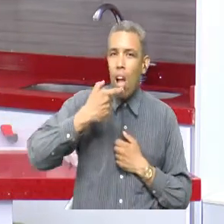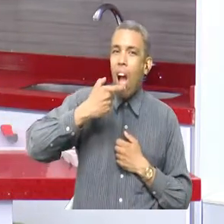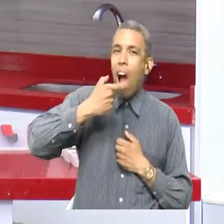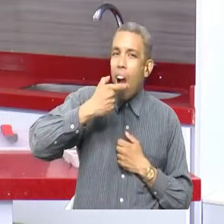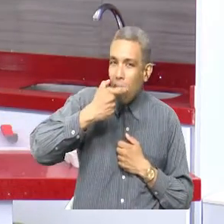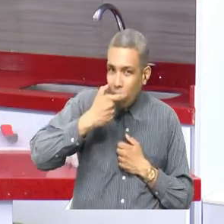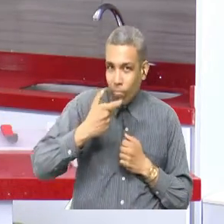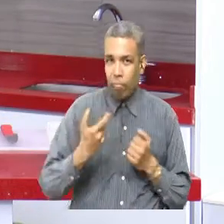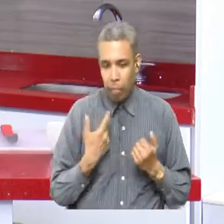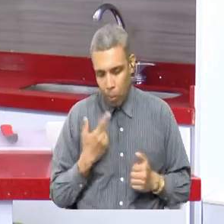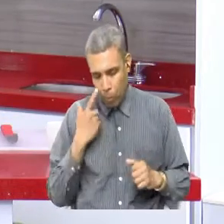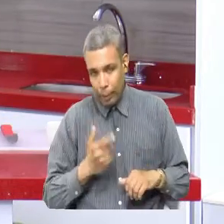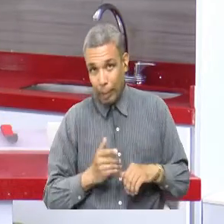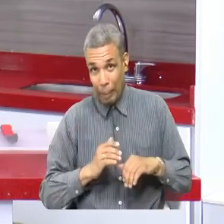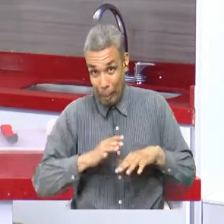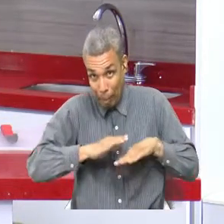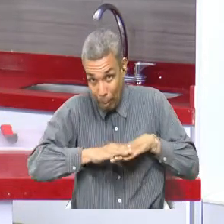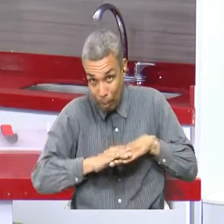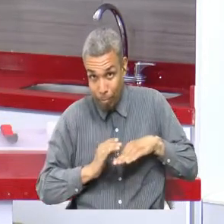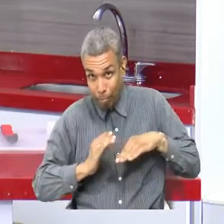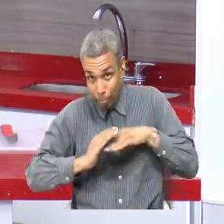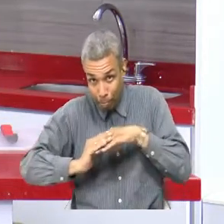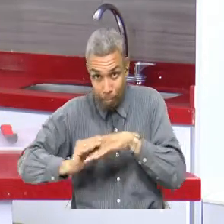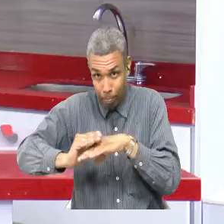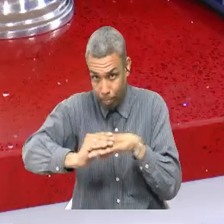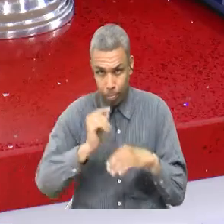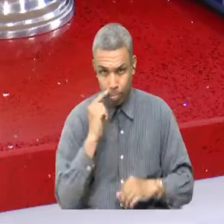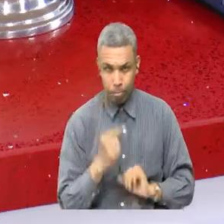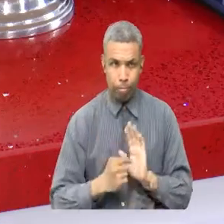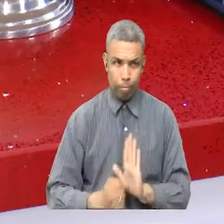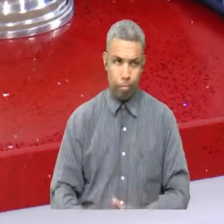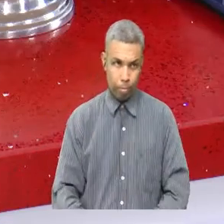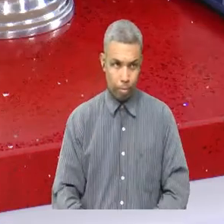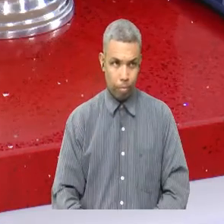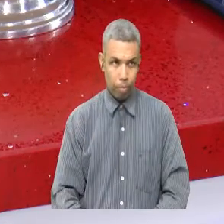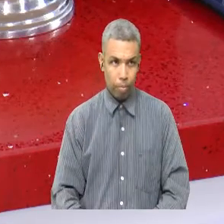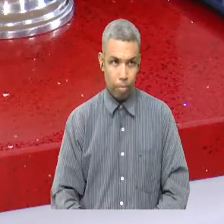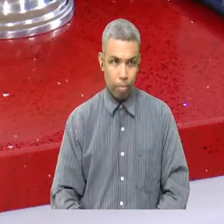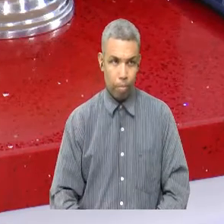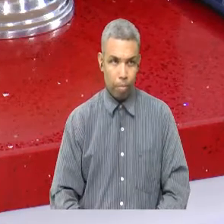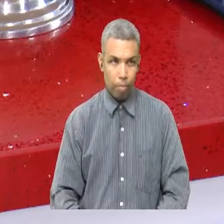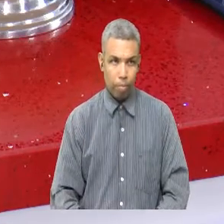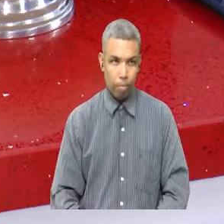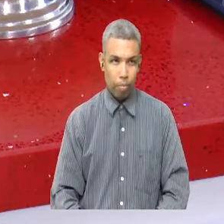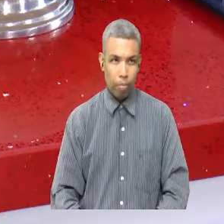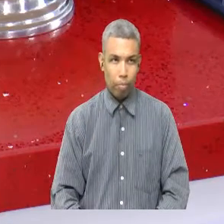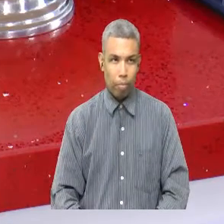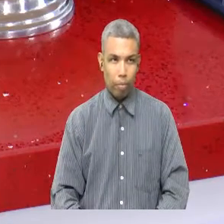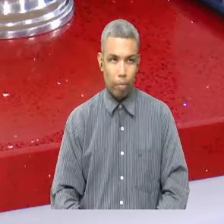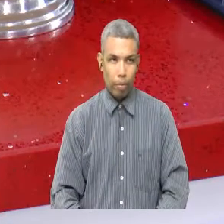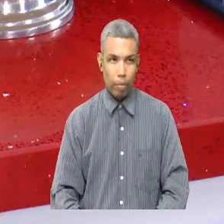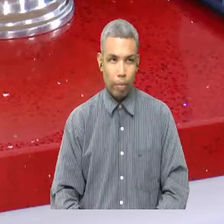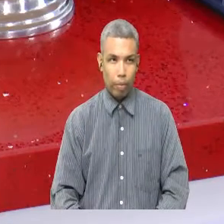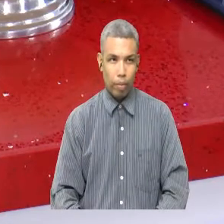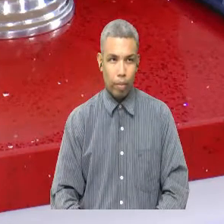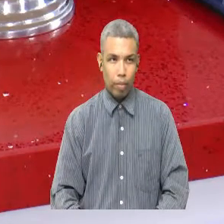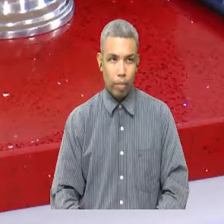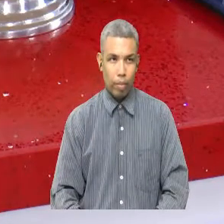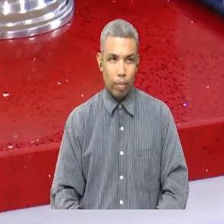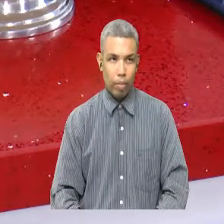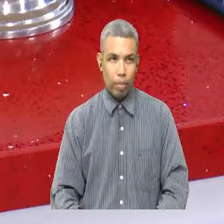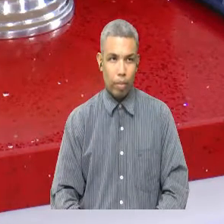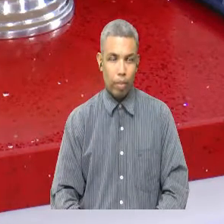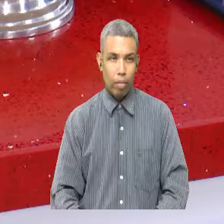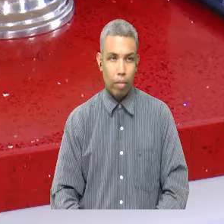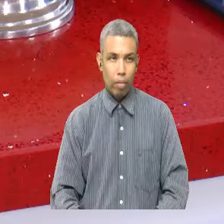moldecito, tenemos otro molde también por si nos queda mezcla. Muchas veces pues empezamos a untando el molde en la